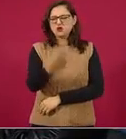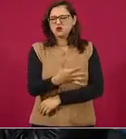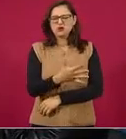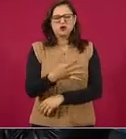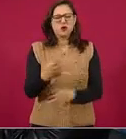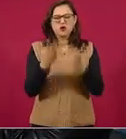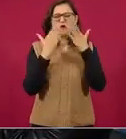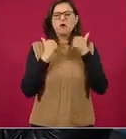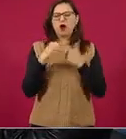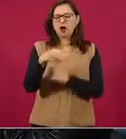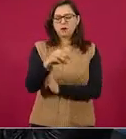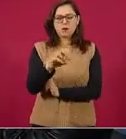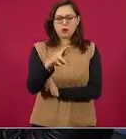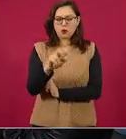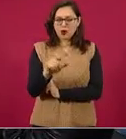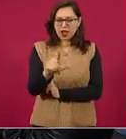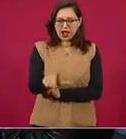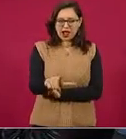inmoral,